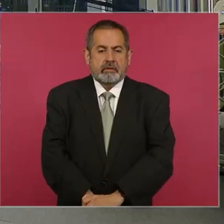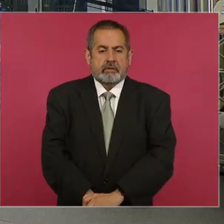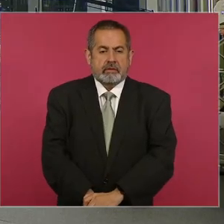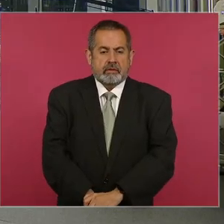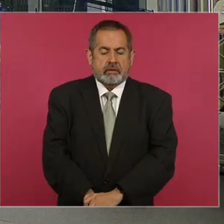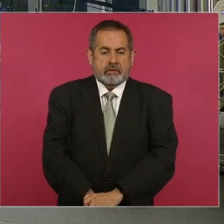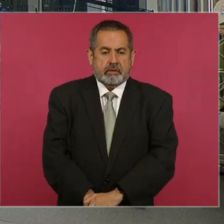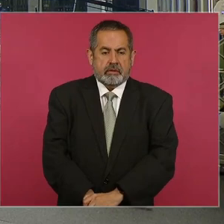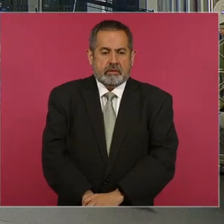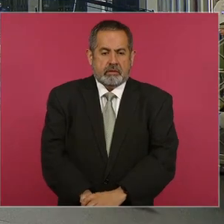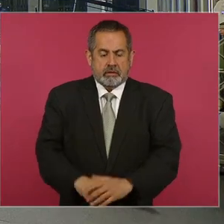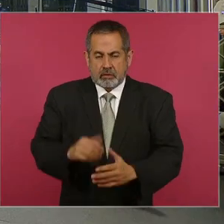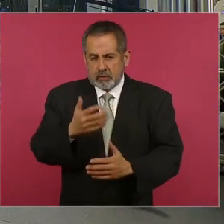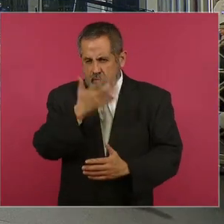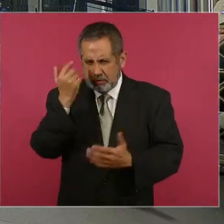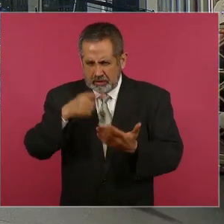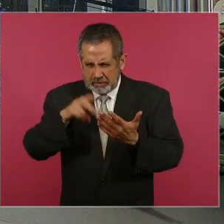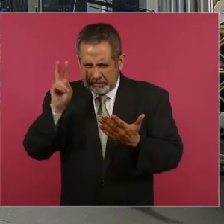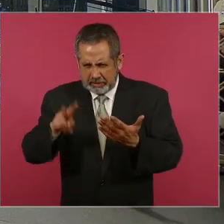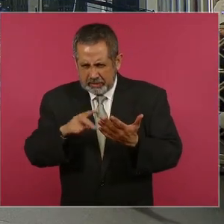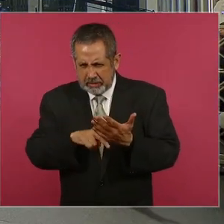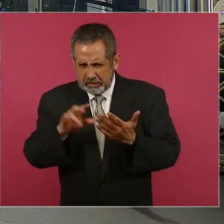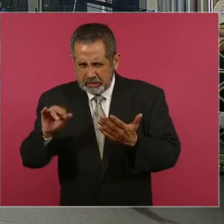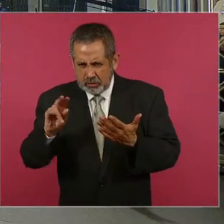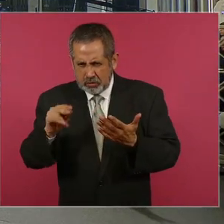No sé si sea cierto, pero dice,